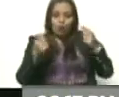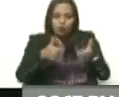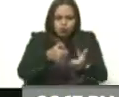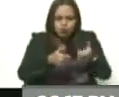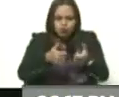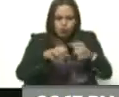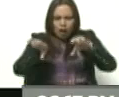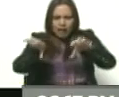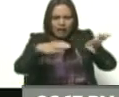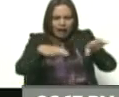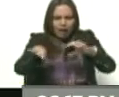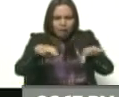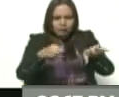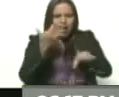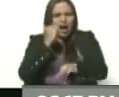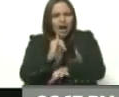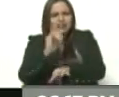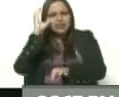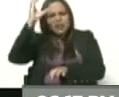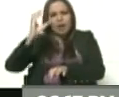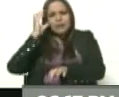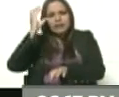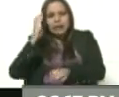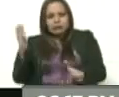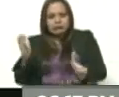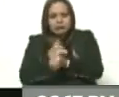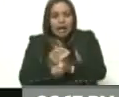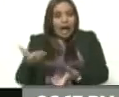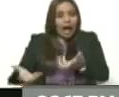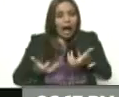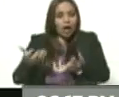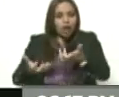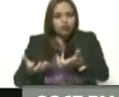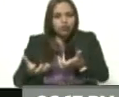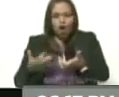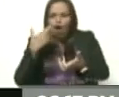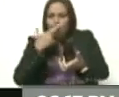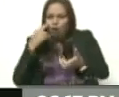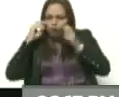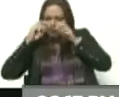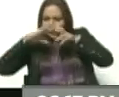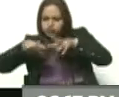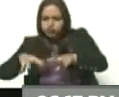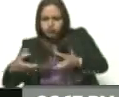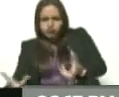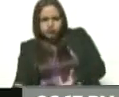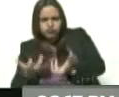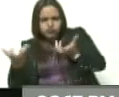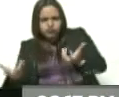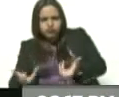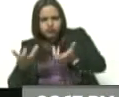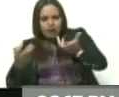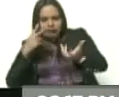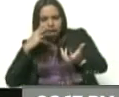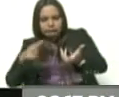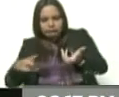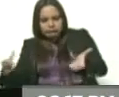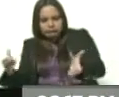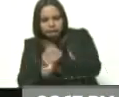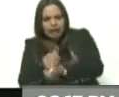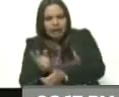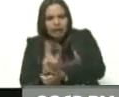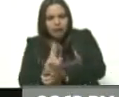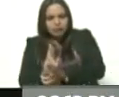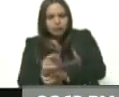estamos instalando van a tener capacidad de detección térmica, es decir, multiespectral. Podremos detectar focos